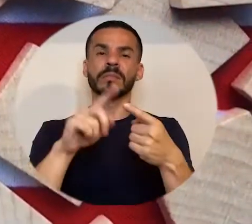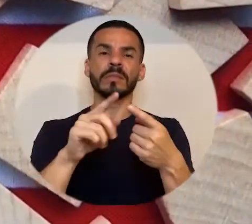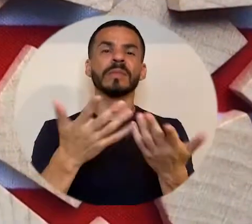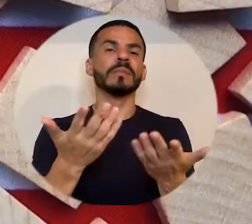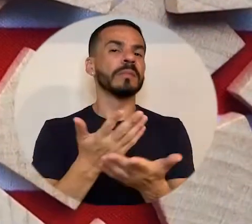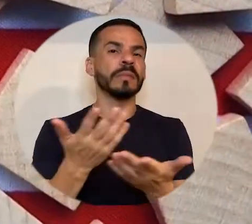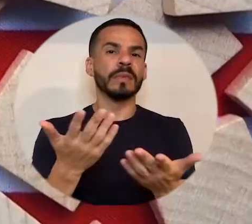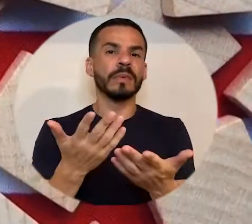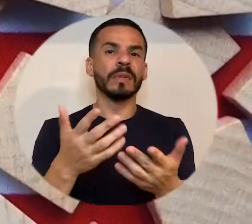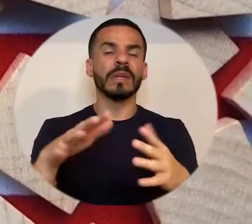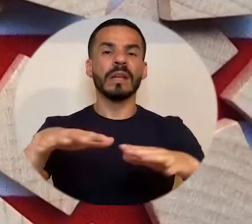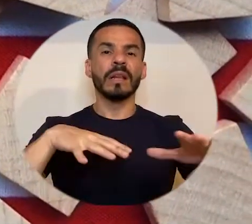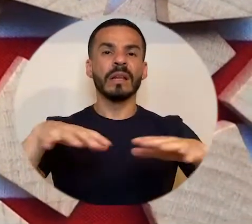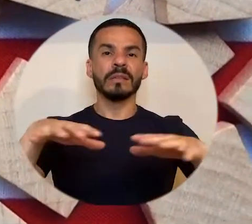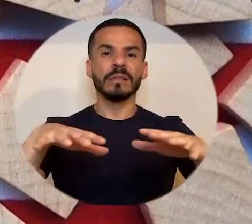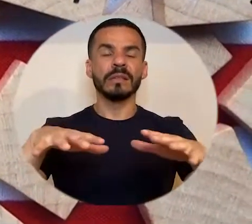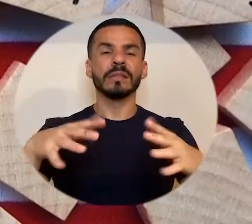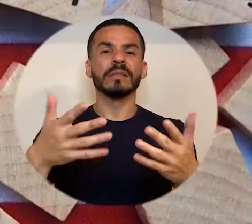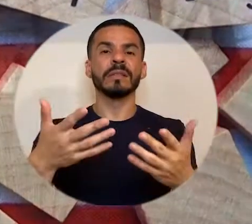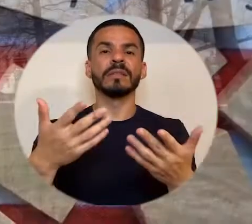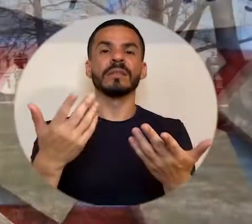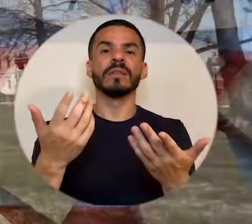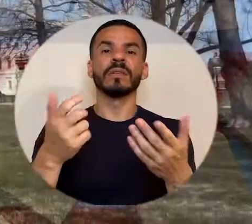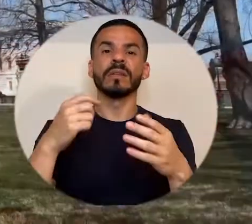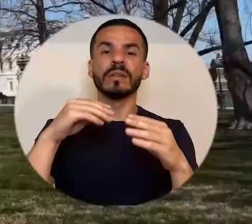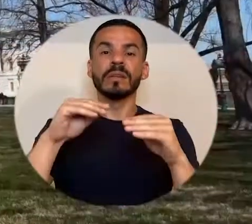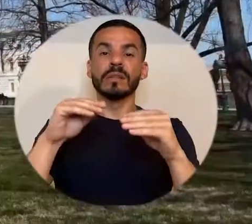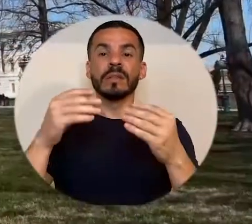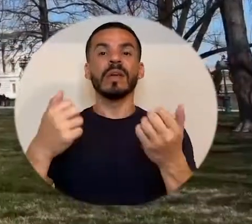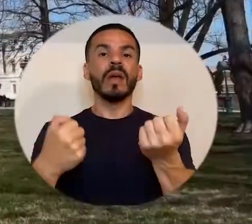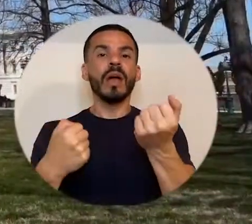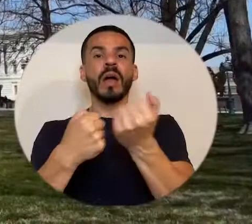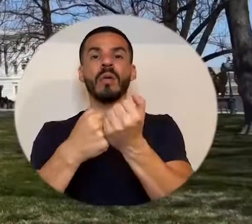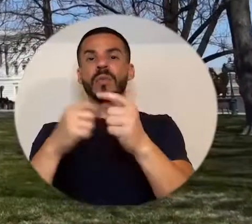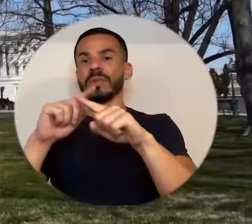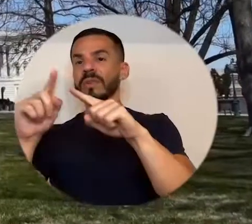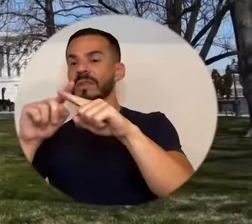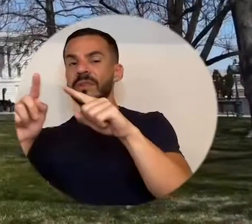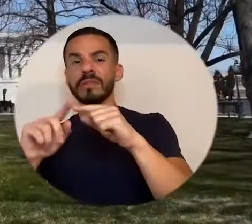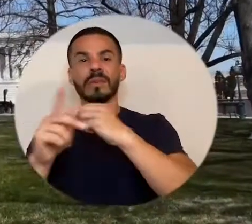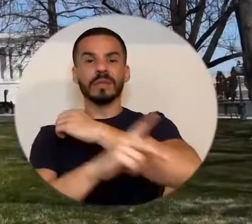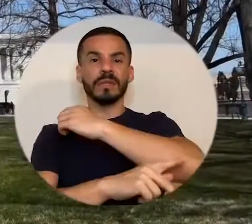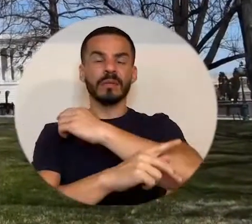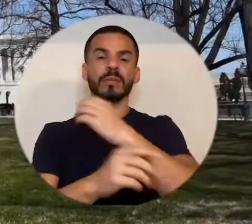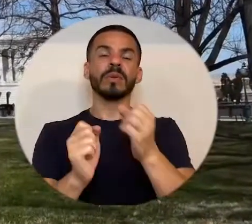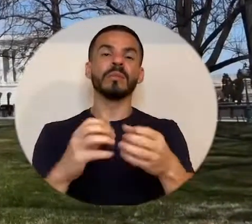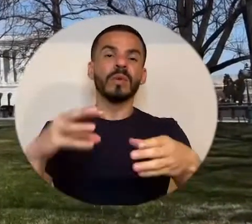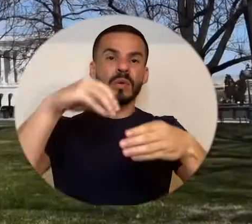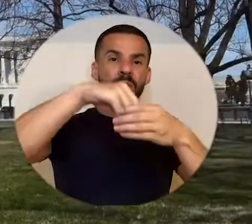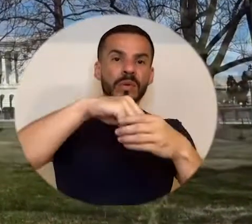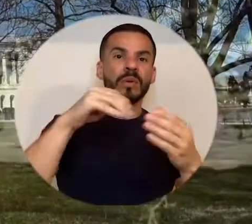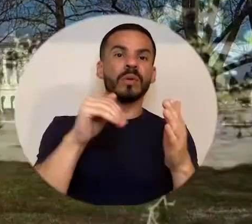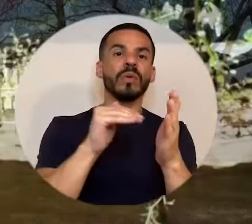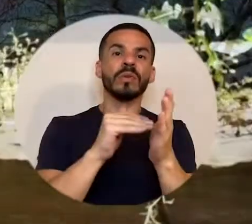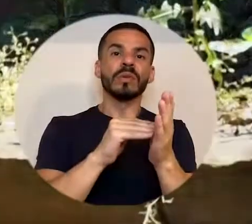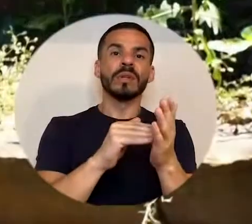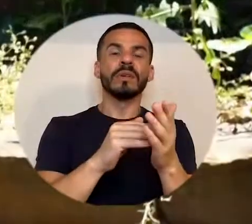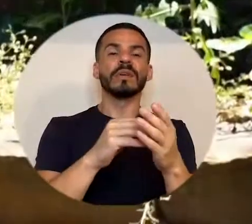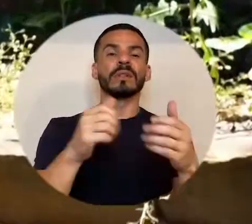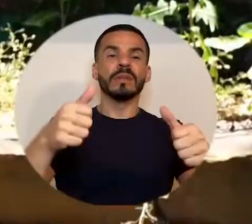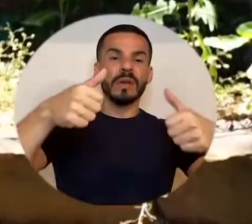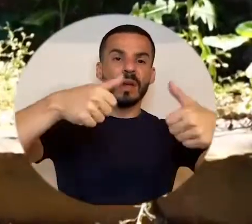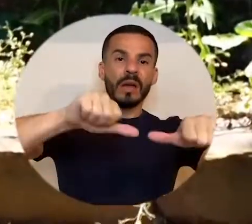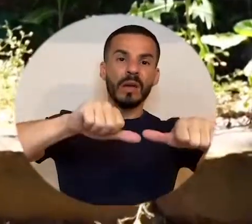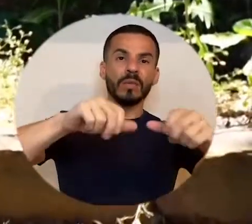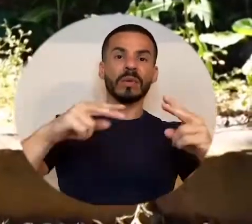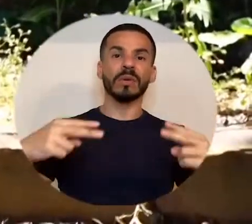ver con las acciones en términos multilaterales. Por ejemplo, el unirse nuevamente al